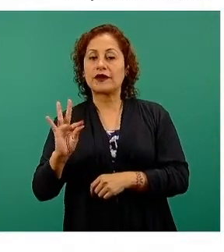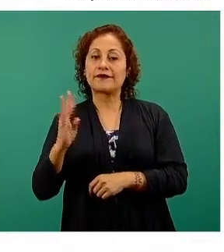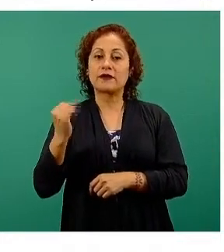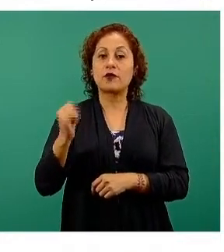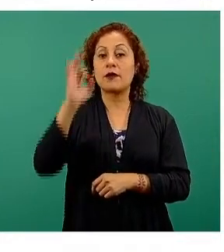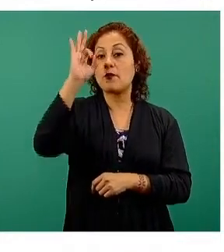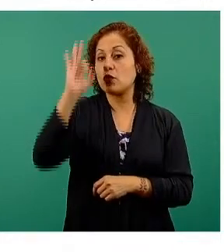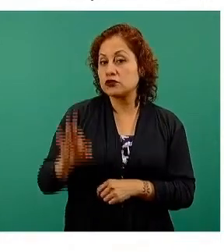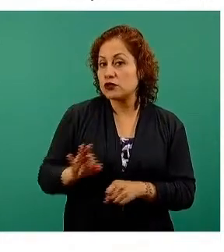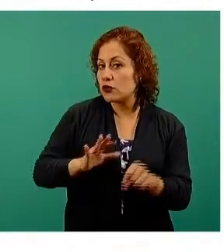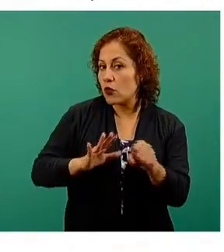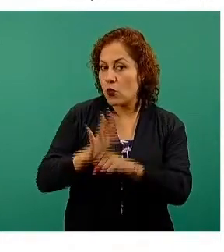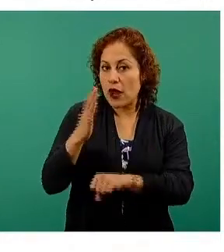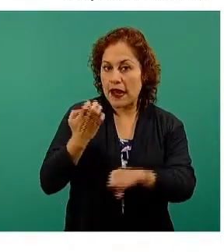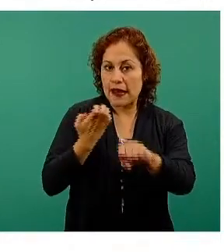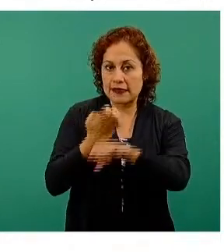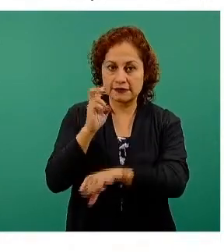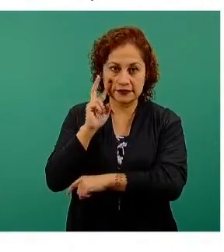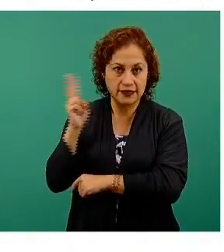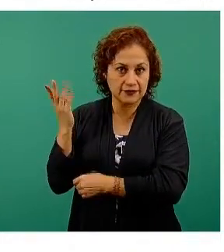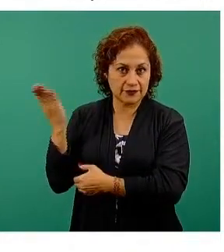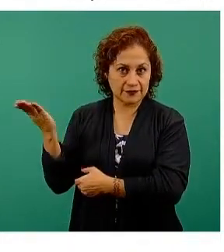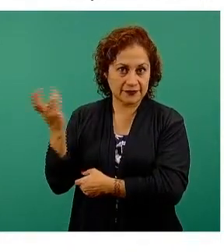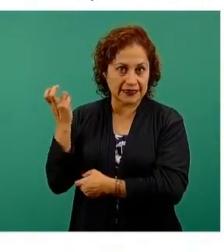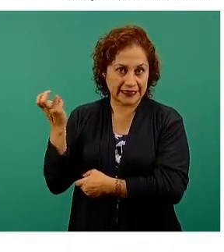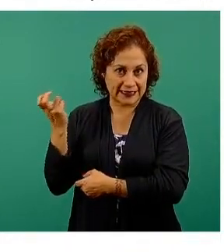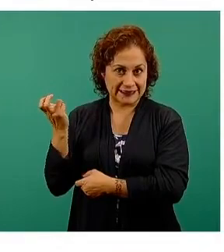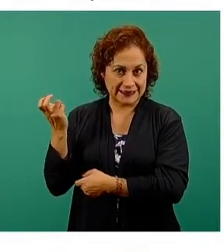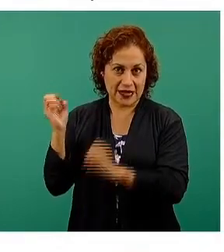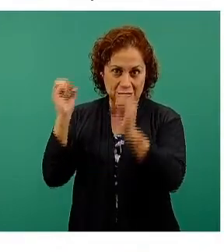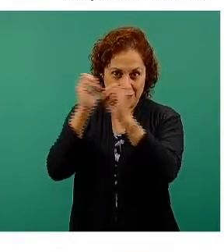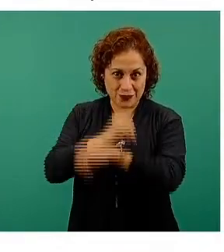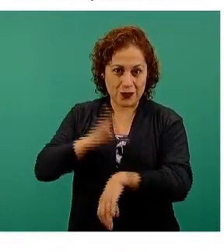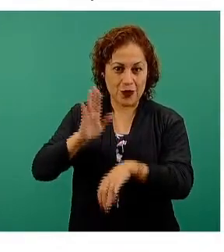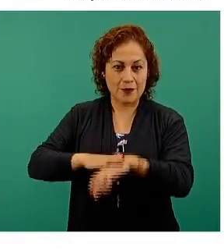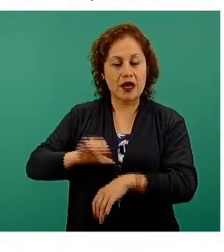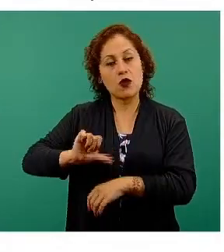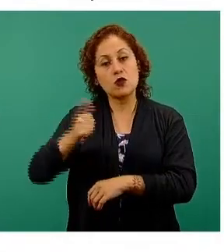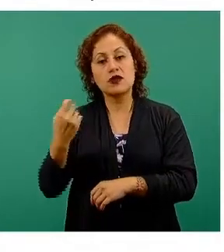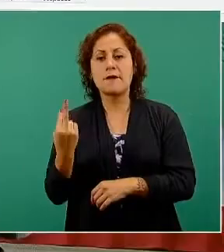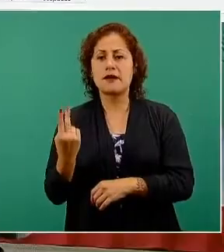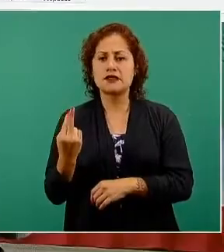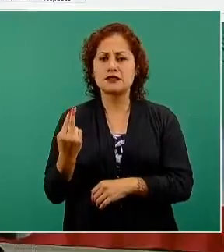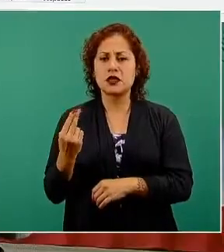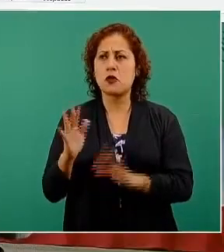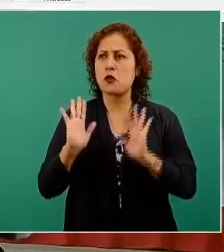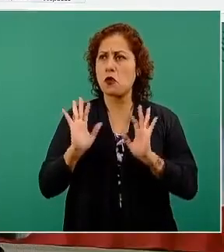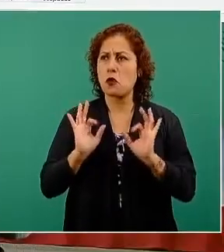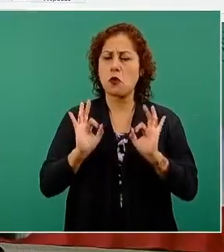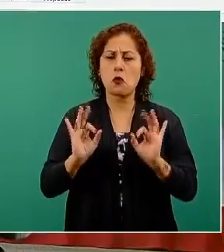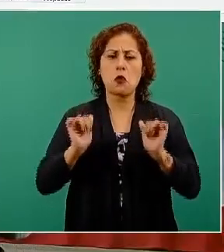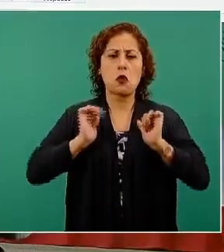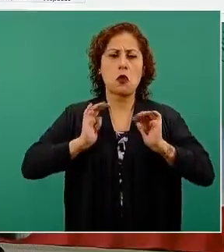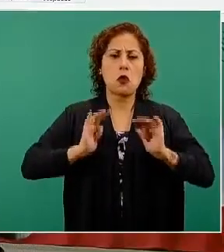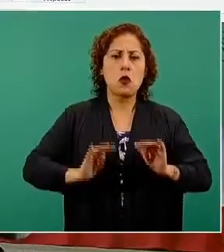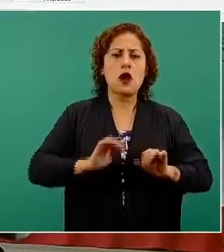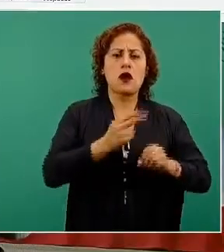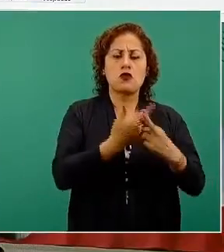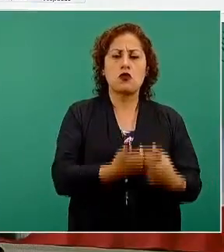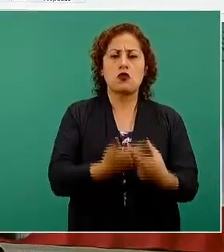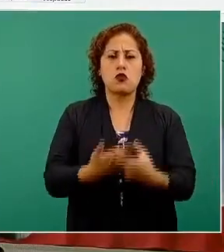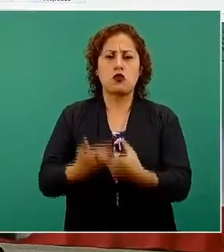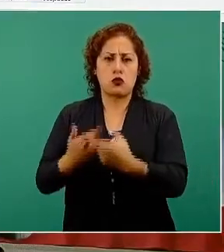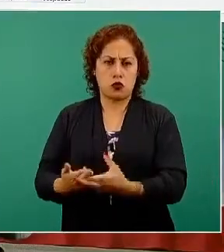que son estas con color más oscuro, y 25 que tienen menos del 30%. Y creo que esto es importante